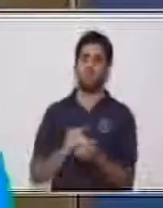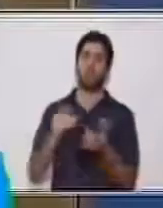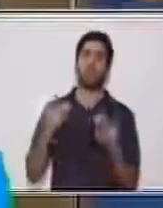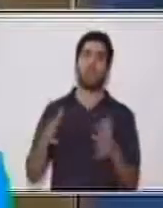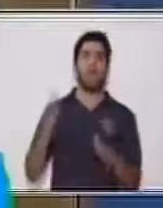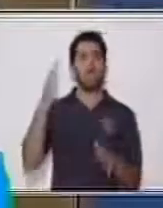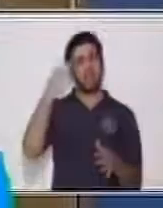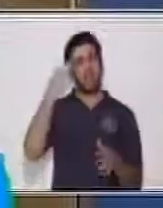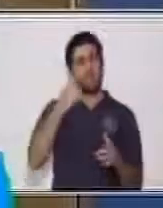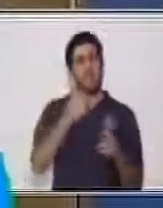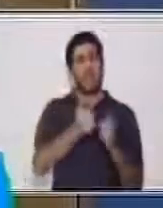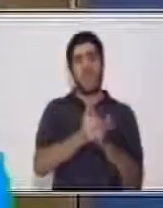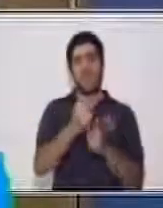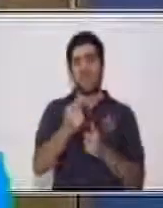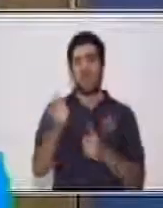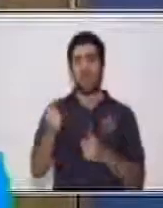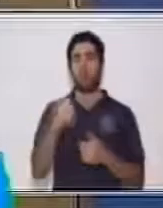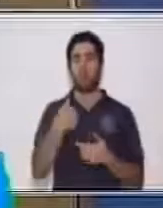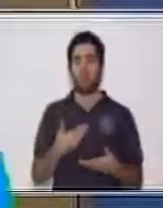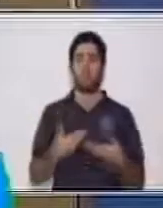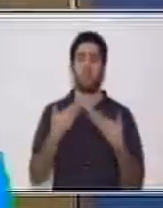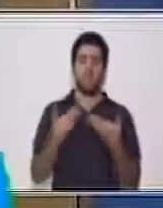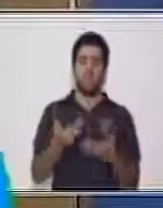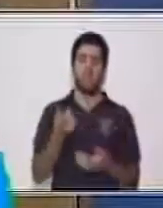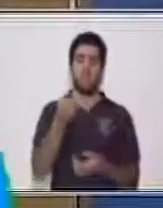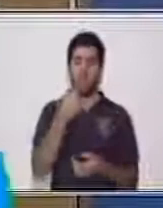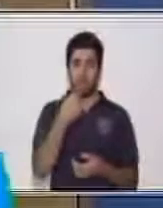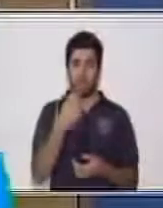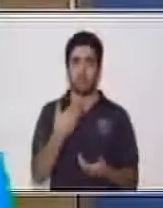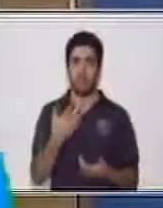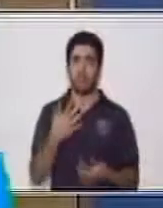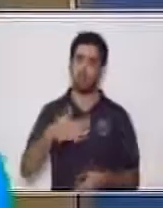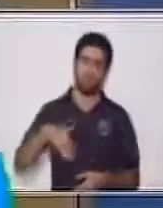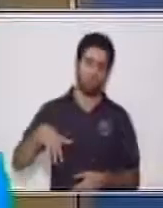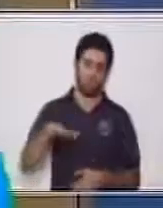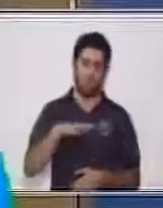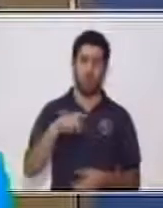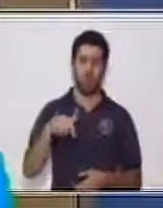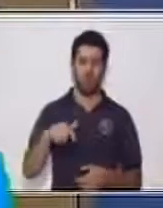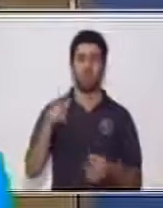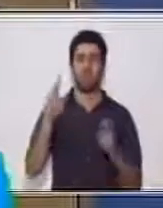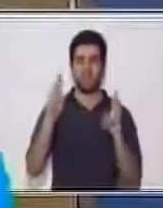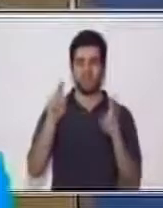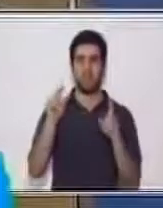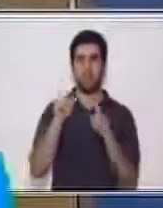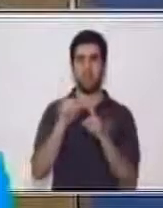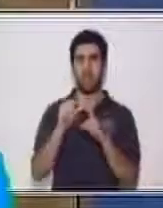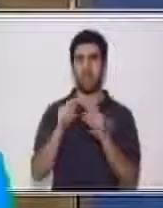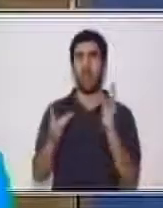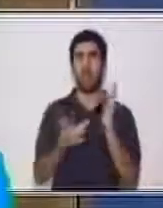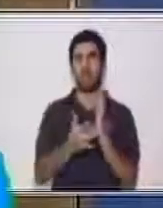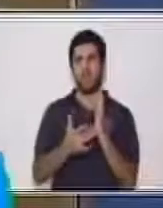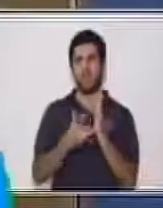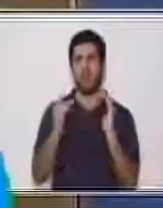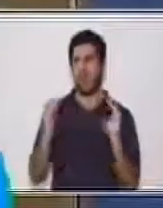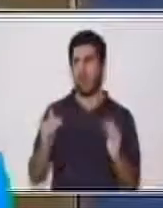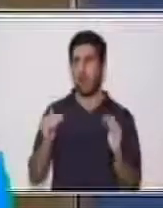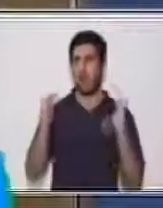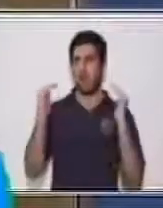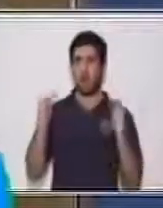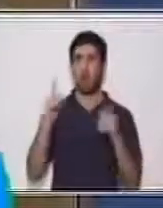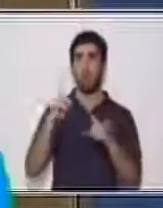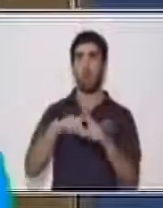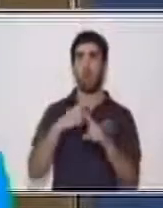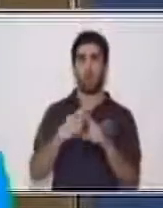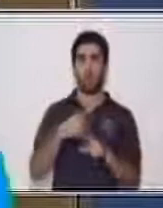cada enfermedad qué medicamento te pueden recetar. Todos estos son términos técnicos. Tal vez cuando tú has visto la receta